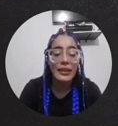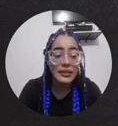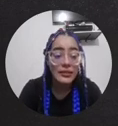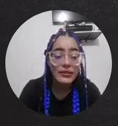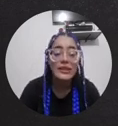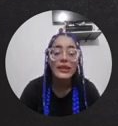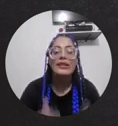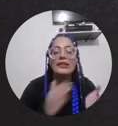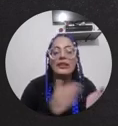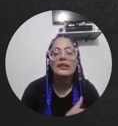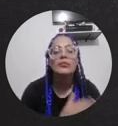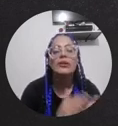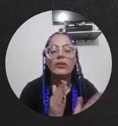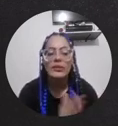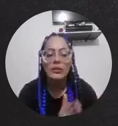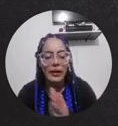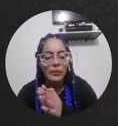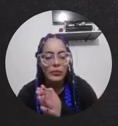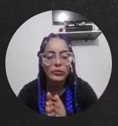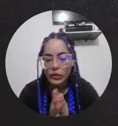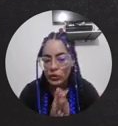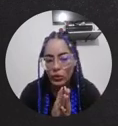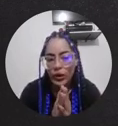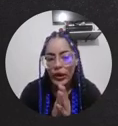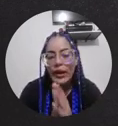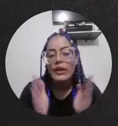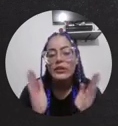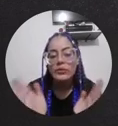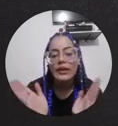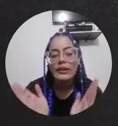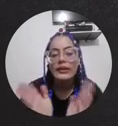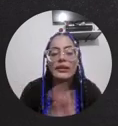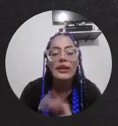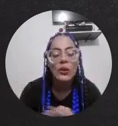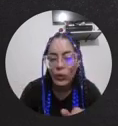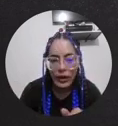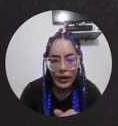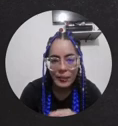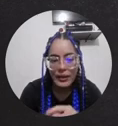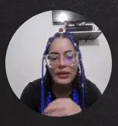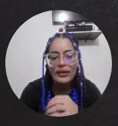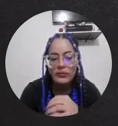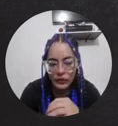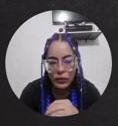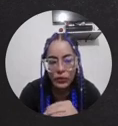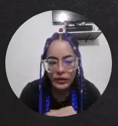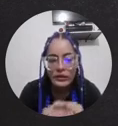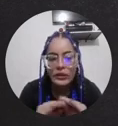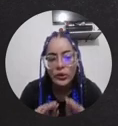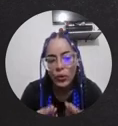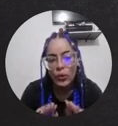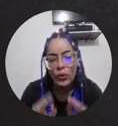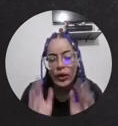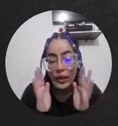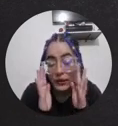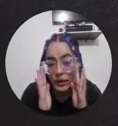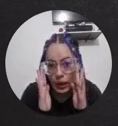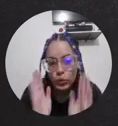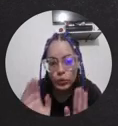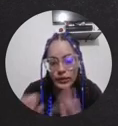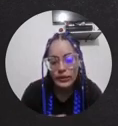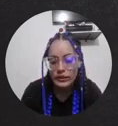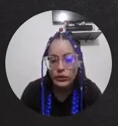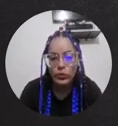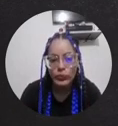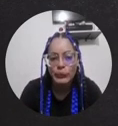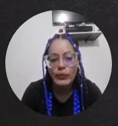La tasa facial es el rendimiento que se paga por un título. Es una cantidad que nunca cambia y es fijo durante toda la vida